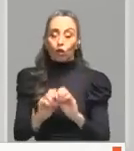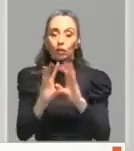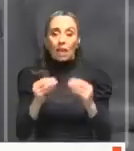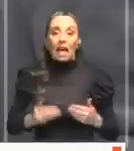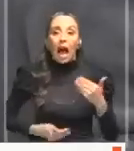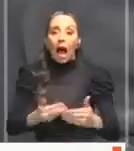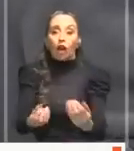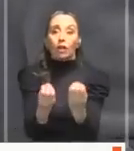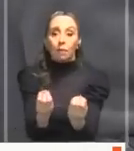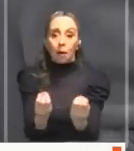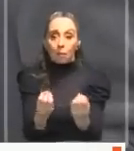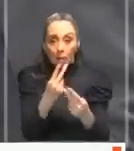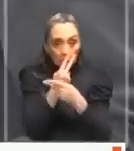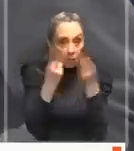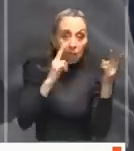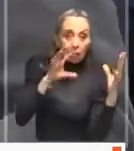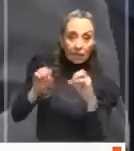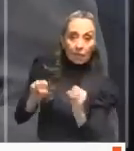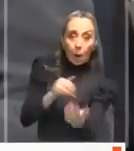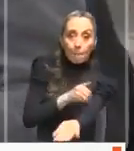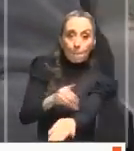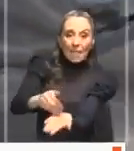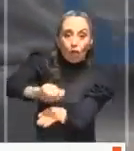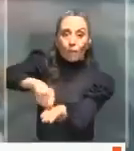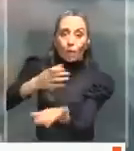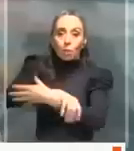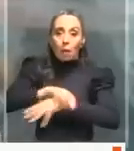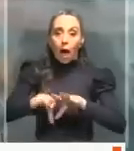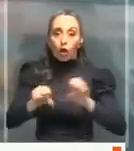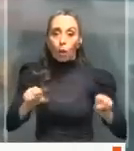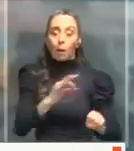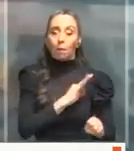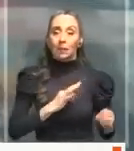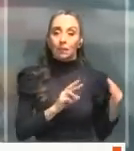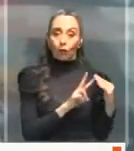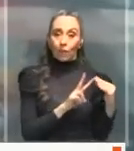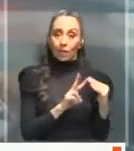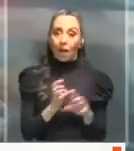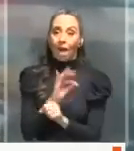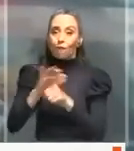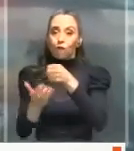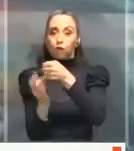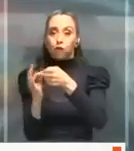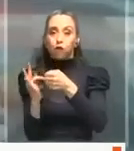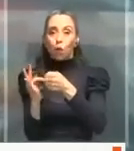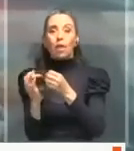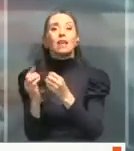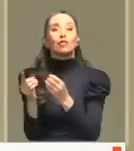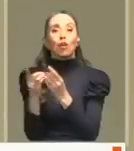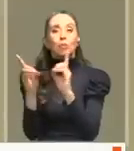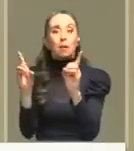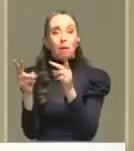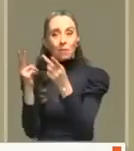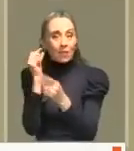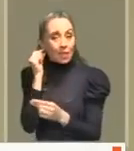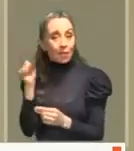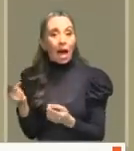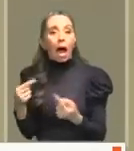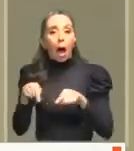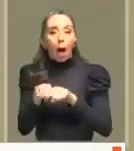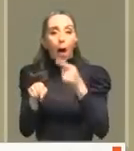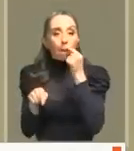poco, el escándalo por los millonarios convenios entre el Ministerio de Vivienda y la fundación liderada por la pareja de la diputada Catalina